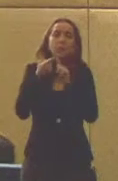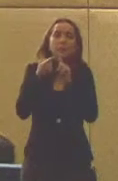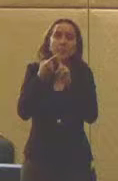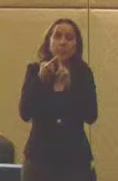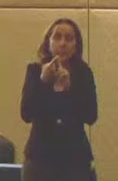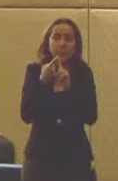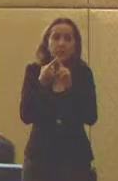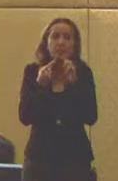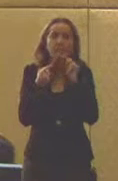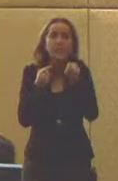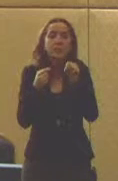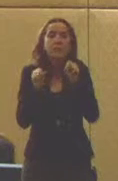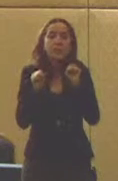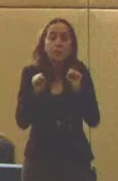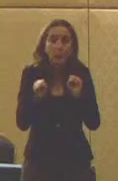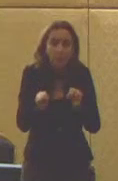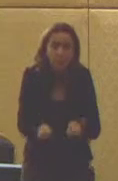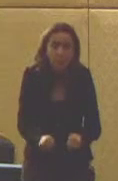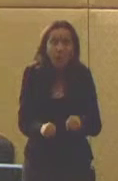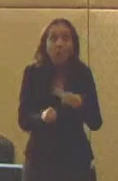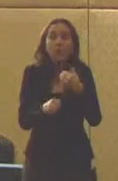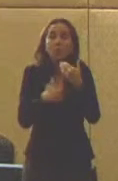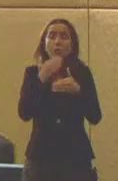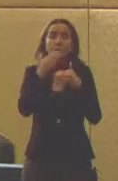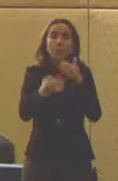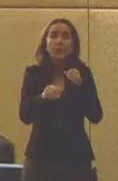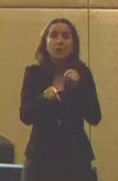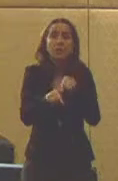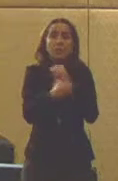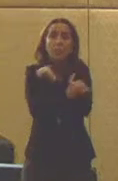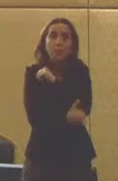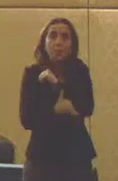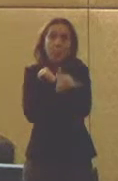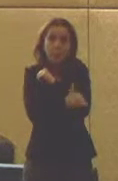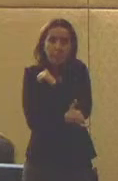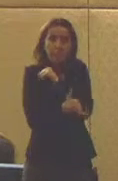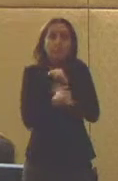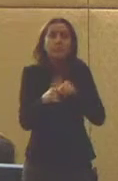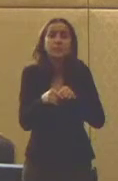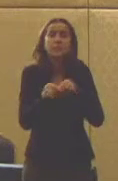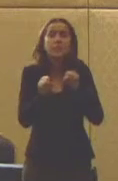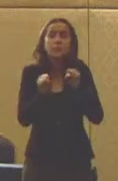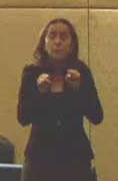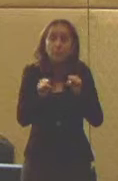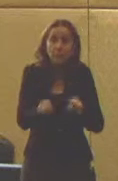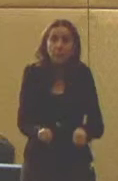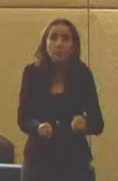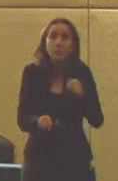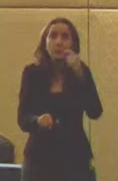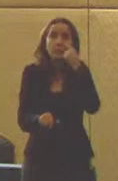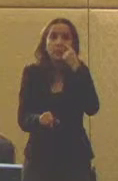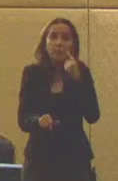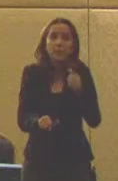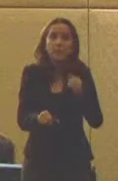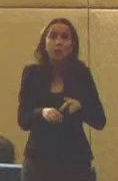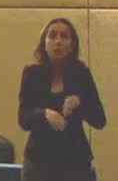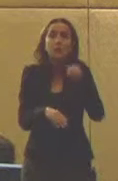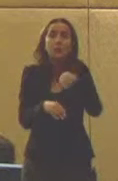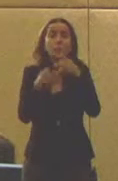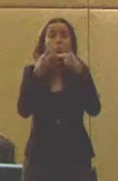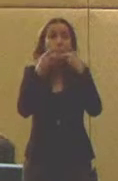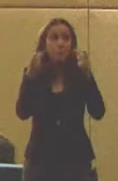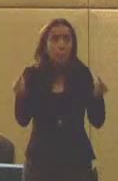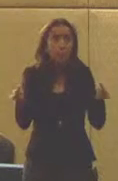existe obligación en los marcos legales de los países para incorporar la gestión de riesgo en la inversión pública en lo que